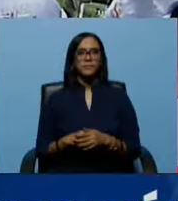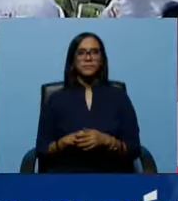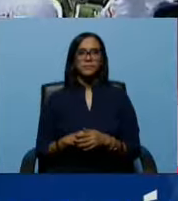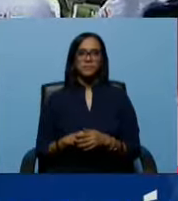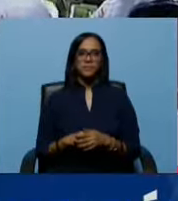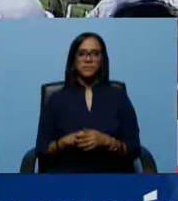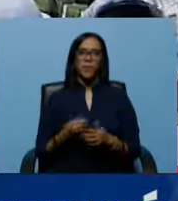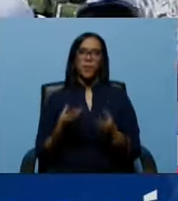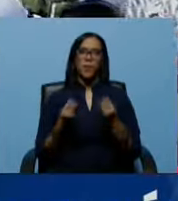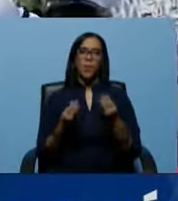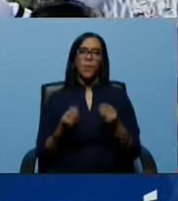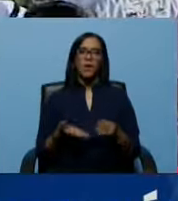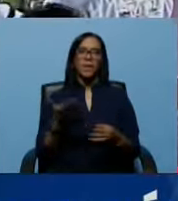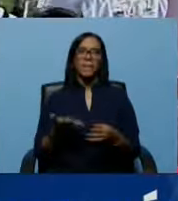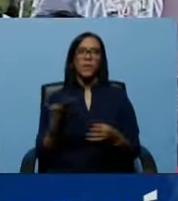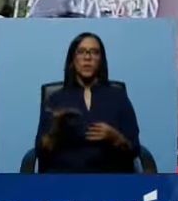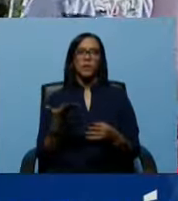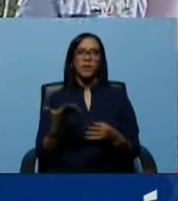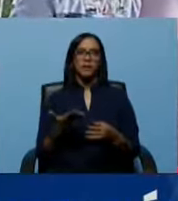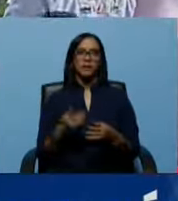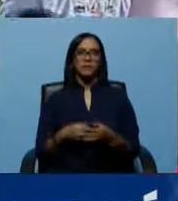Muy importante